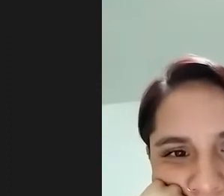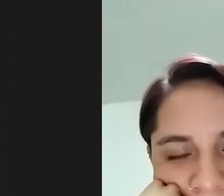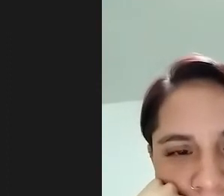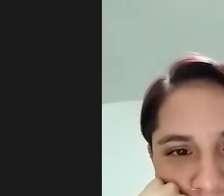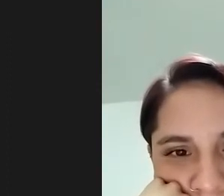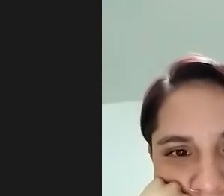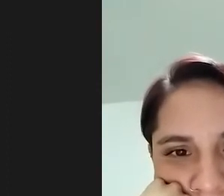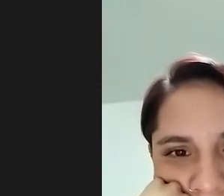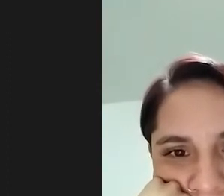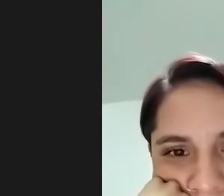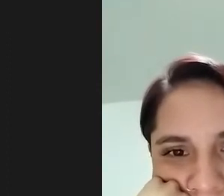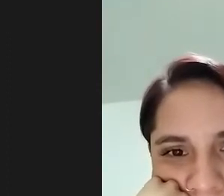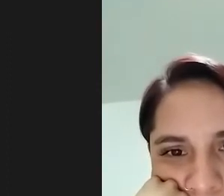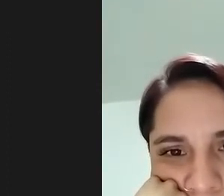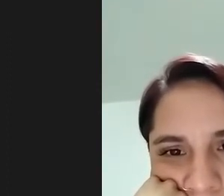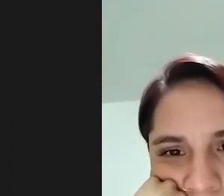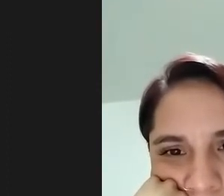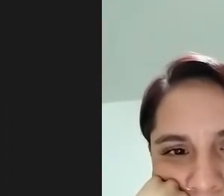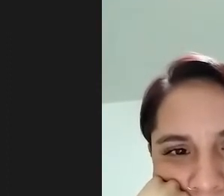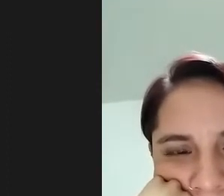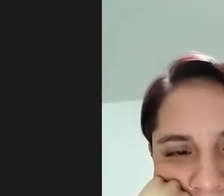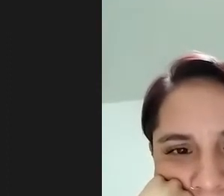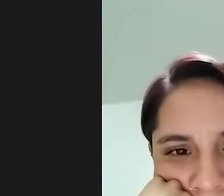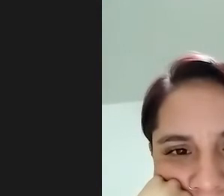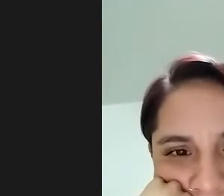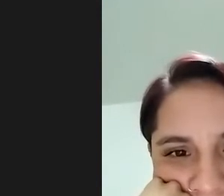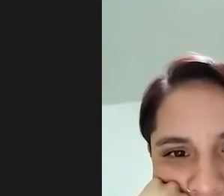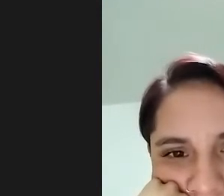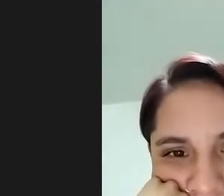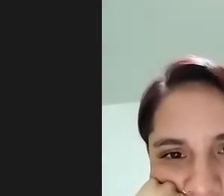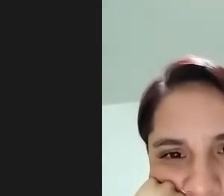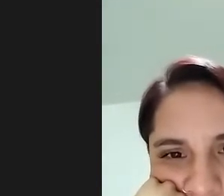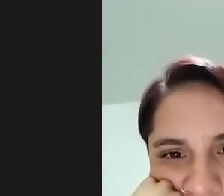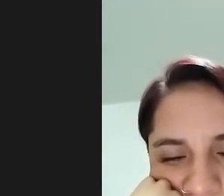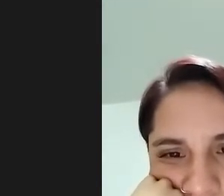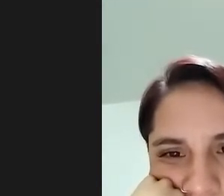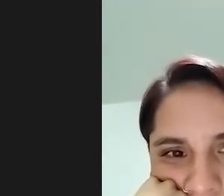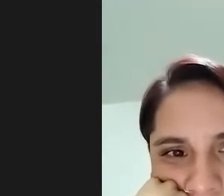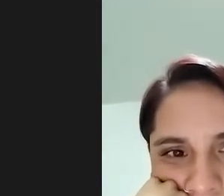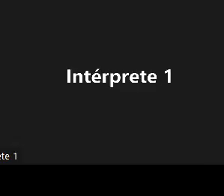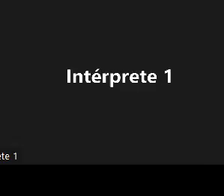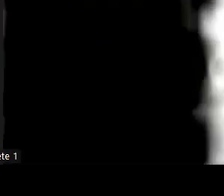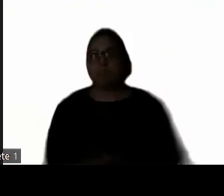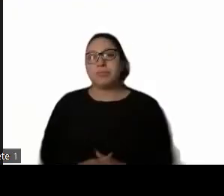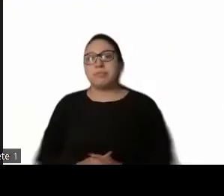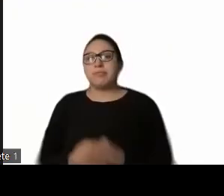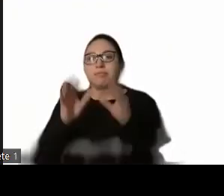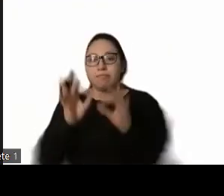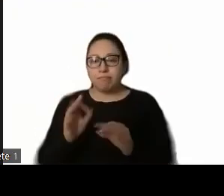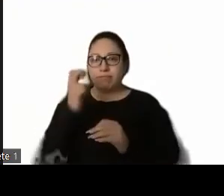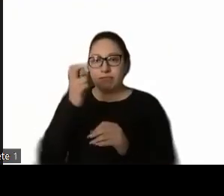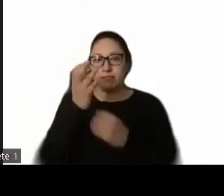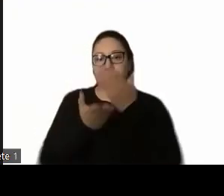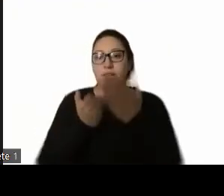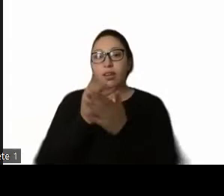la iniciativa y otra es cuando se turna. Es decir, el dictamen, este es un dictamen de opinión. Alguien diría, no, es que es una opinión nada